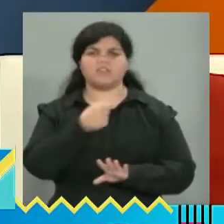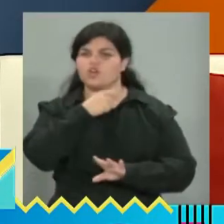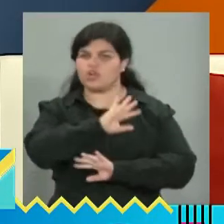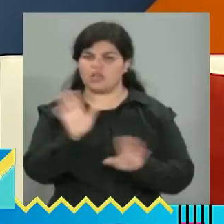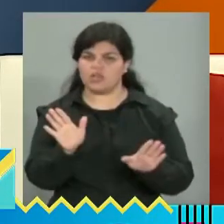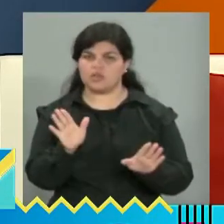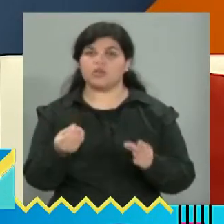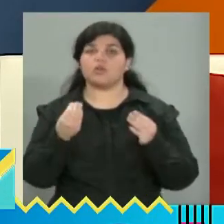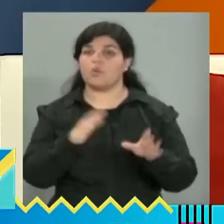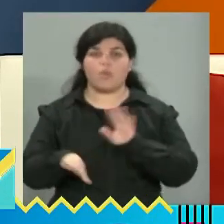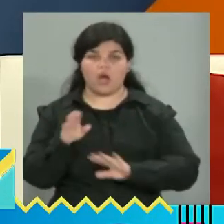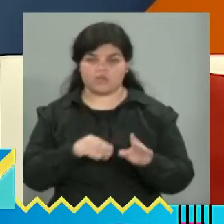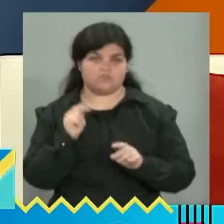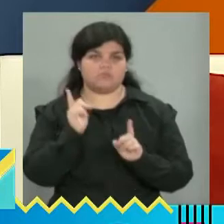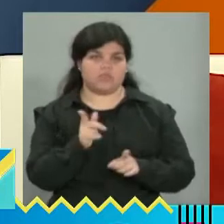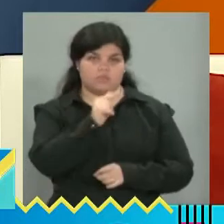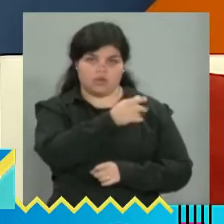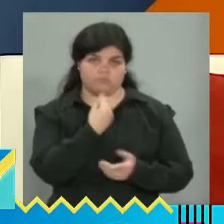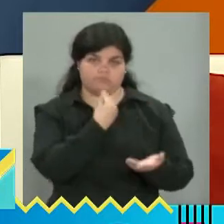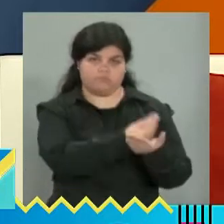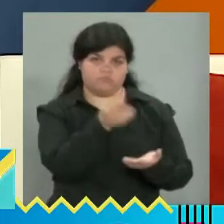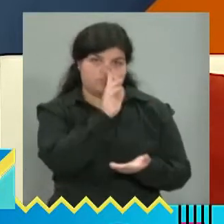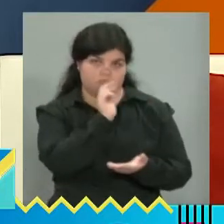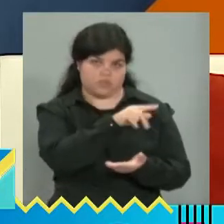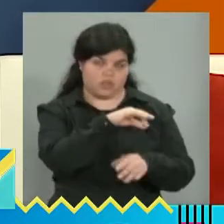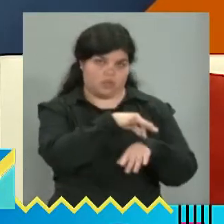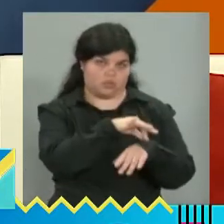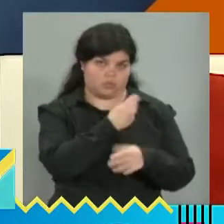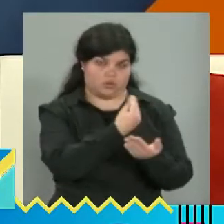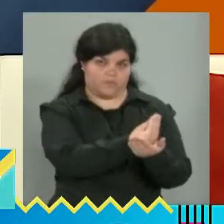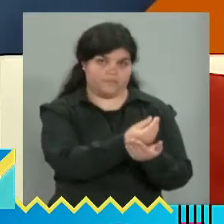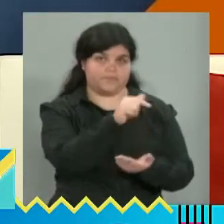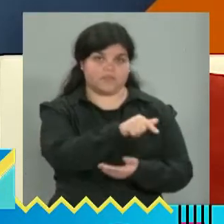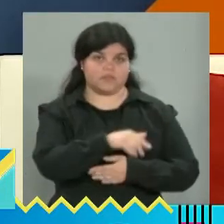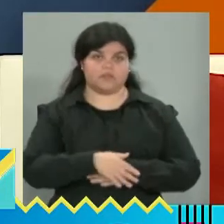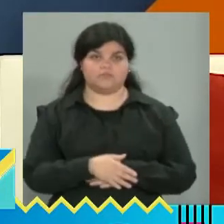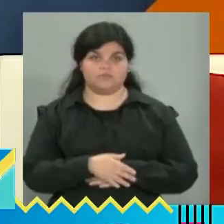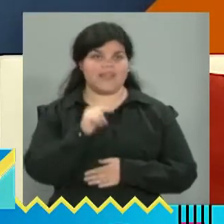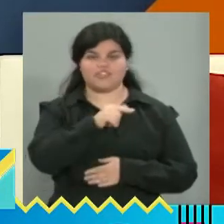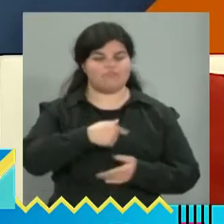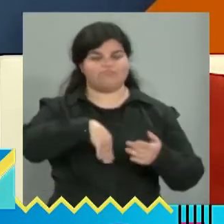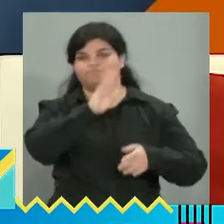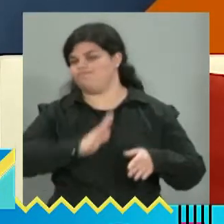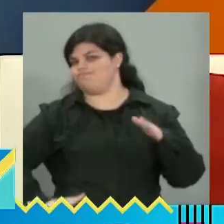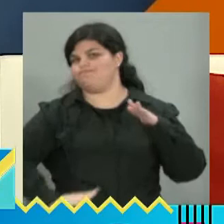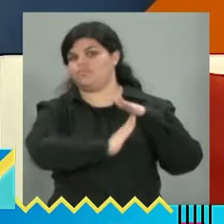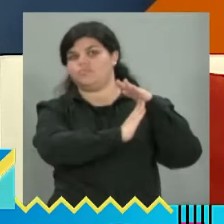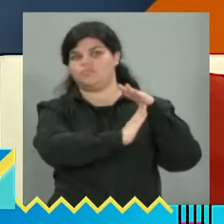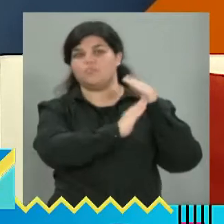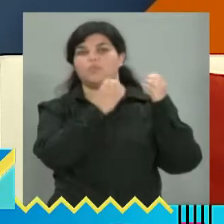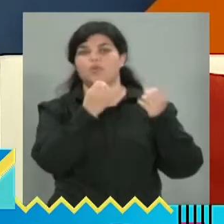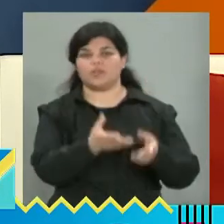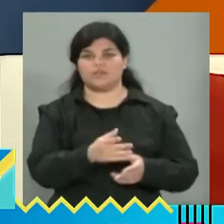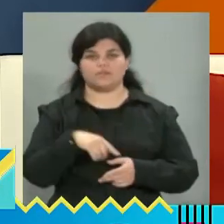en el DAMSU, que llevado a cabo y dirigido por la doctora, digamos, es lo ideal, lo utópico, porque como hay una